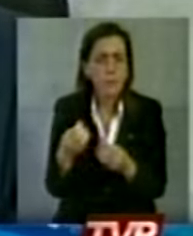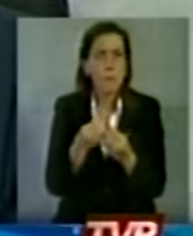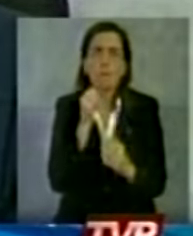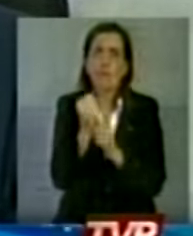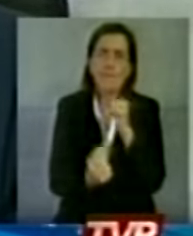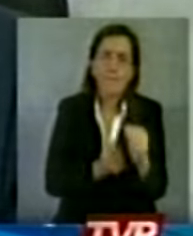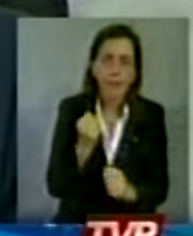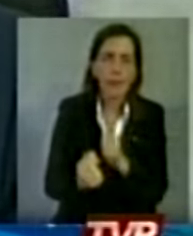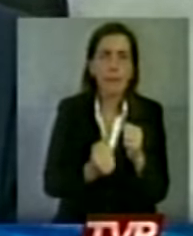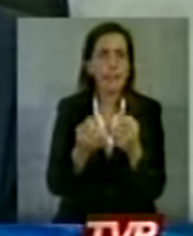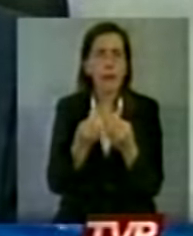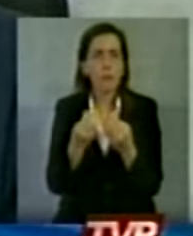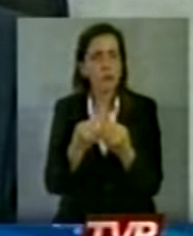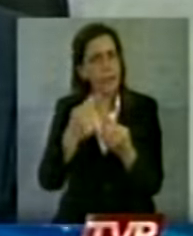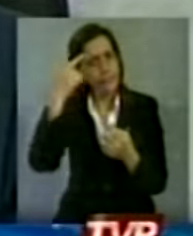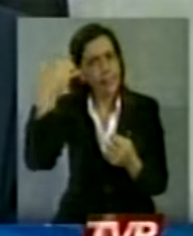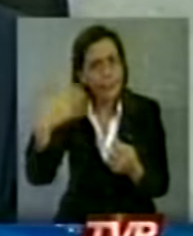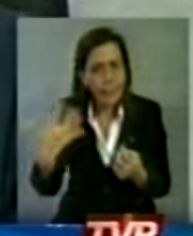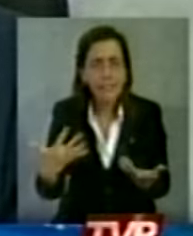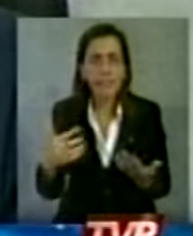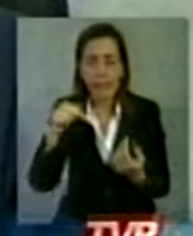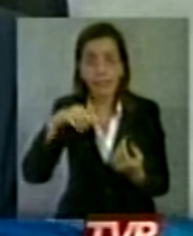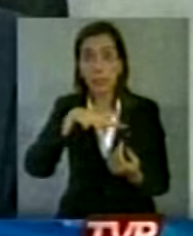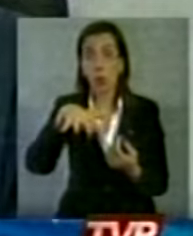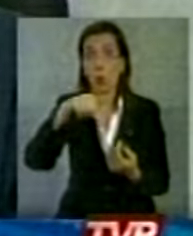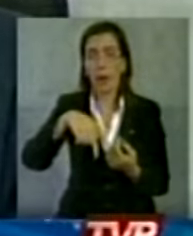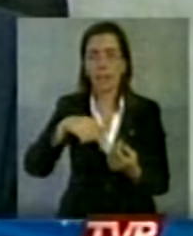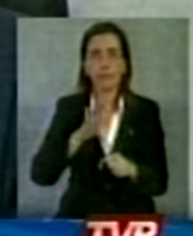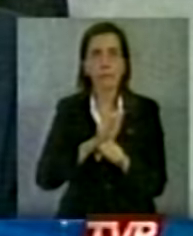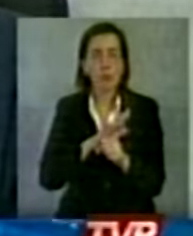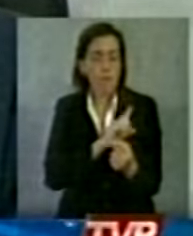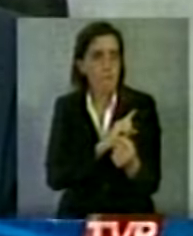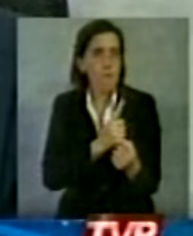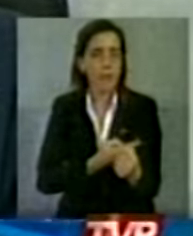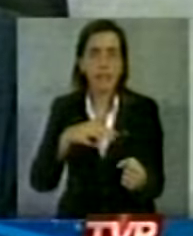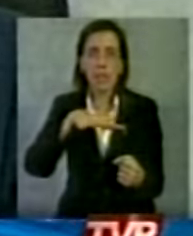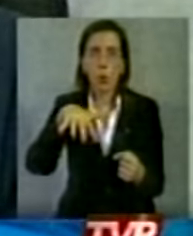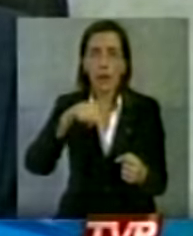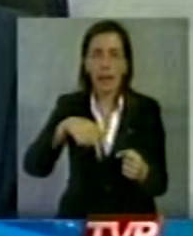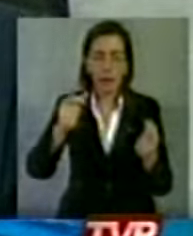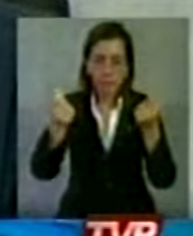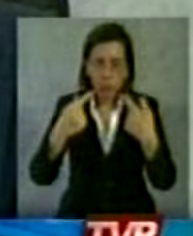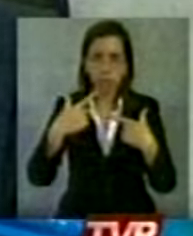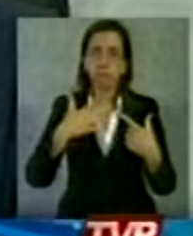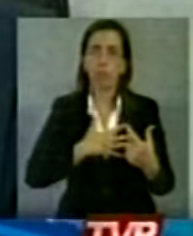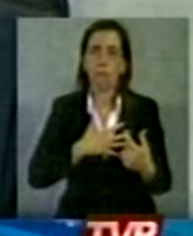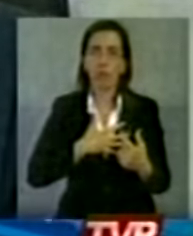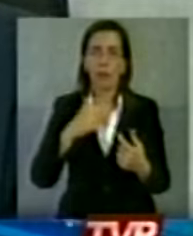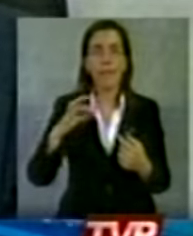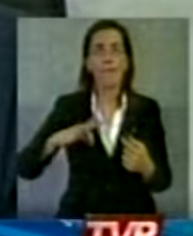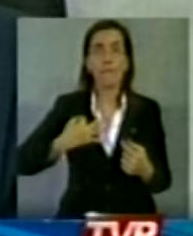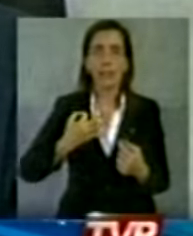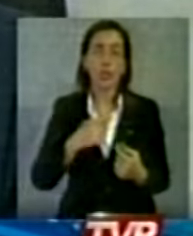agrícola, activa e inteligente. Este es el sostén y fundamento de nuestra más profunda vida